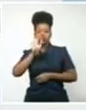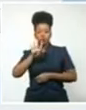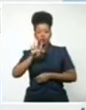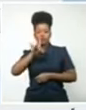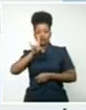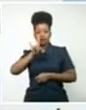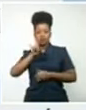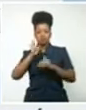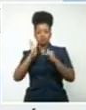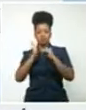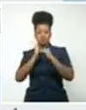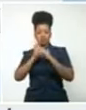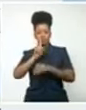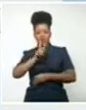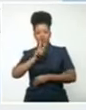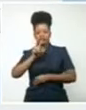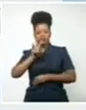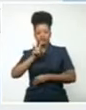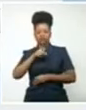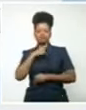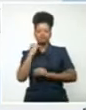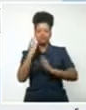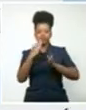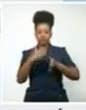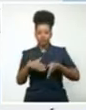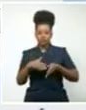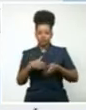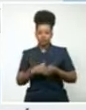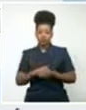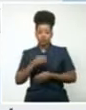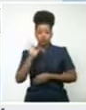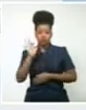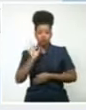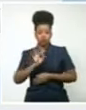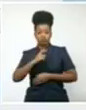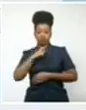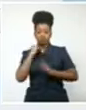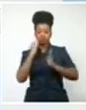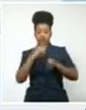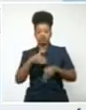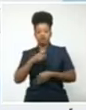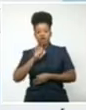149.023 fallecidos y una letalidad de un